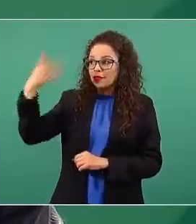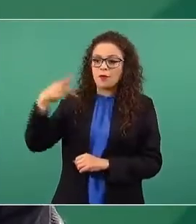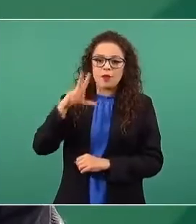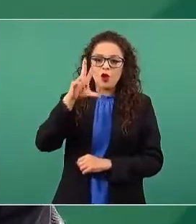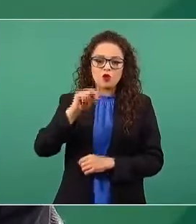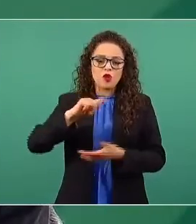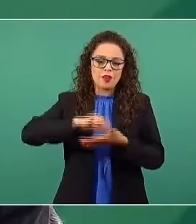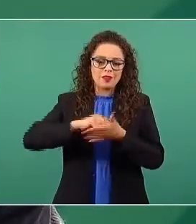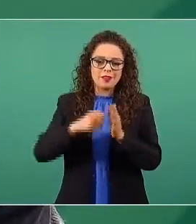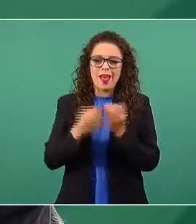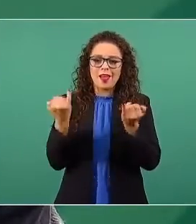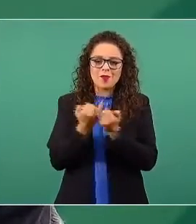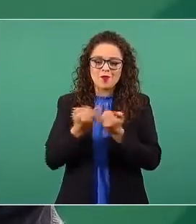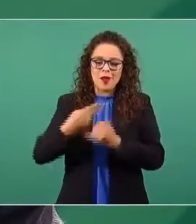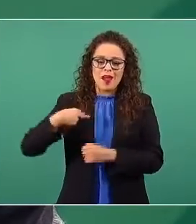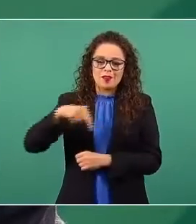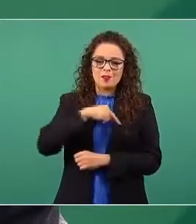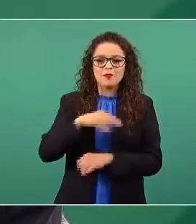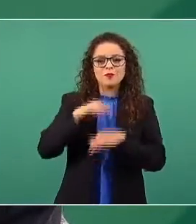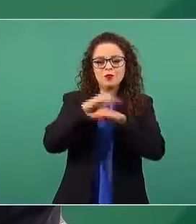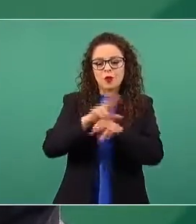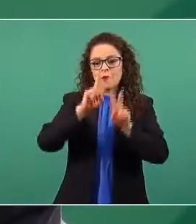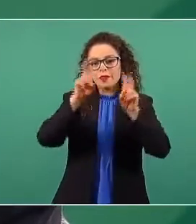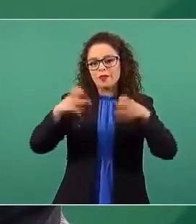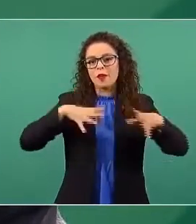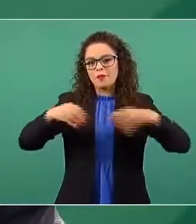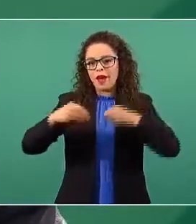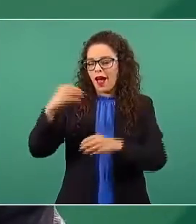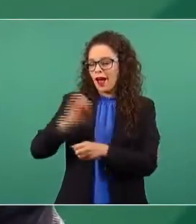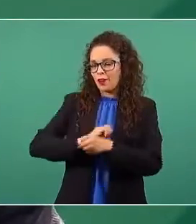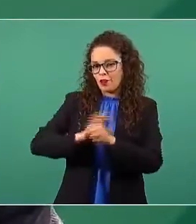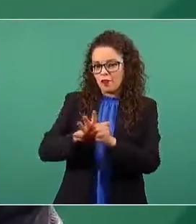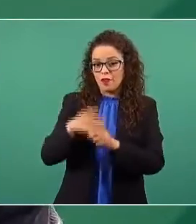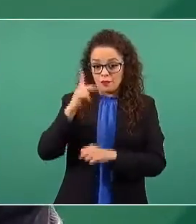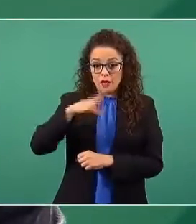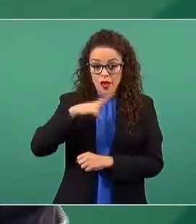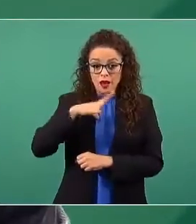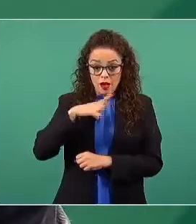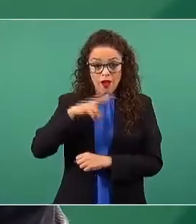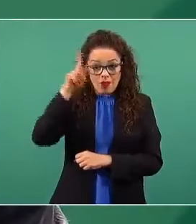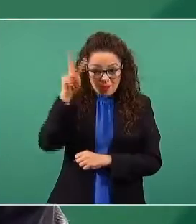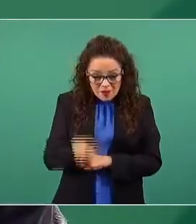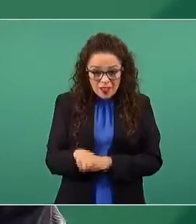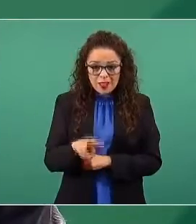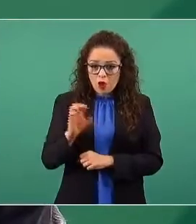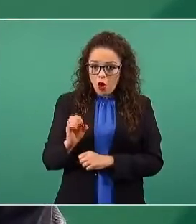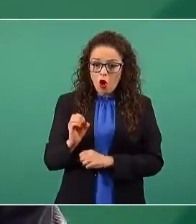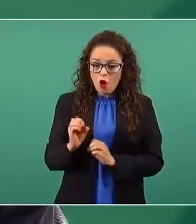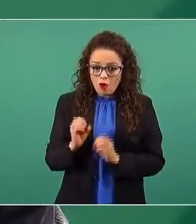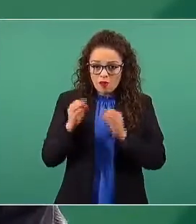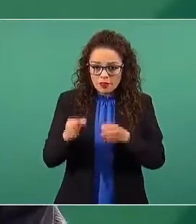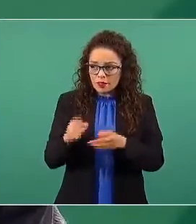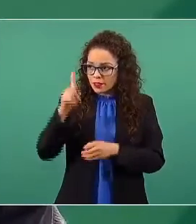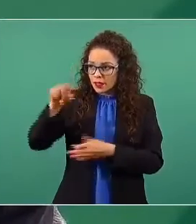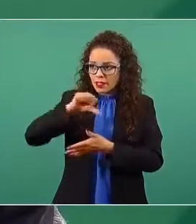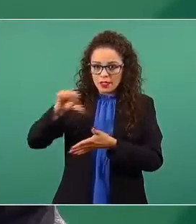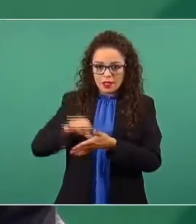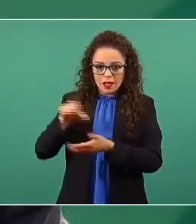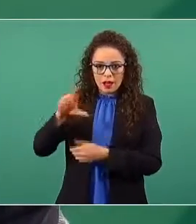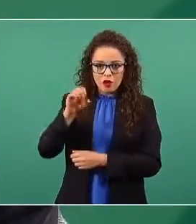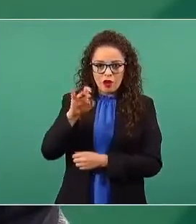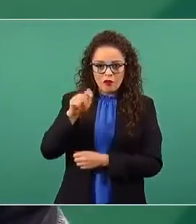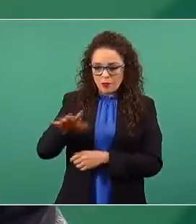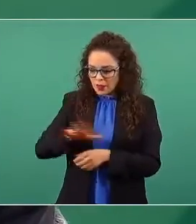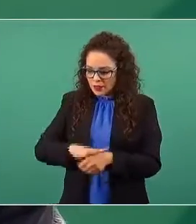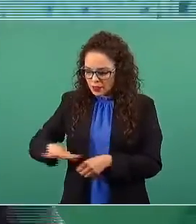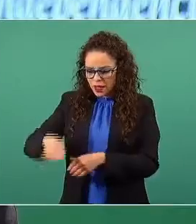de riesgo COVID, sino con otras implicaciones. Pero había un sótano, hay un sótano físicamente en la oficina central de COFEPRIS, en donde había una